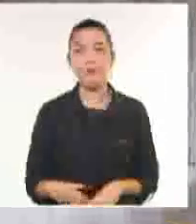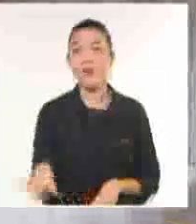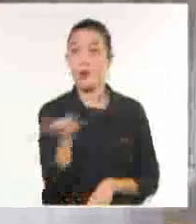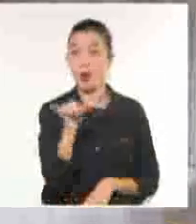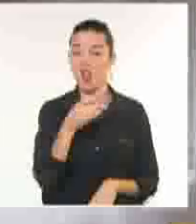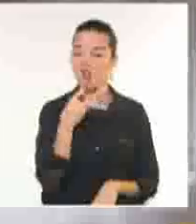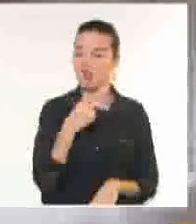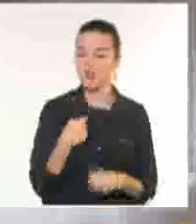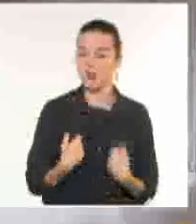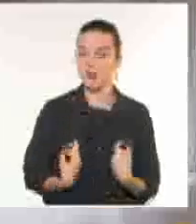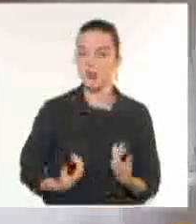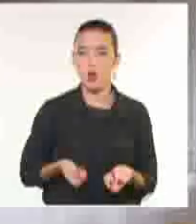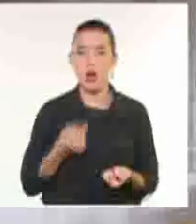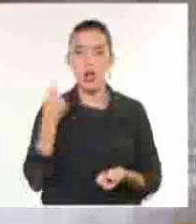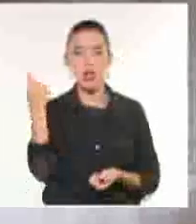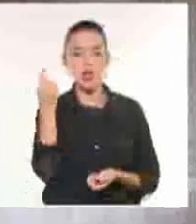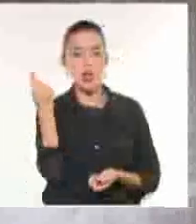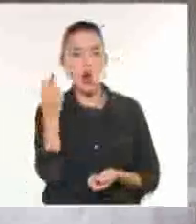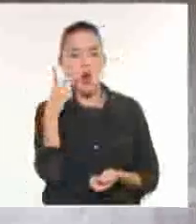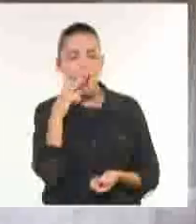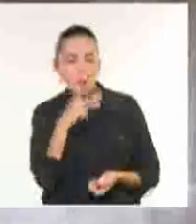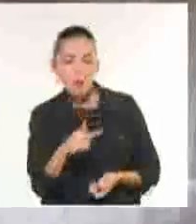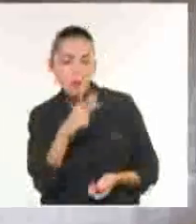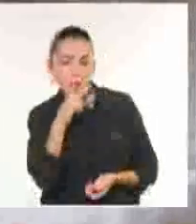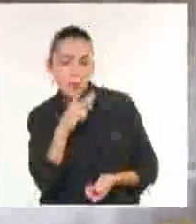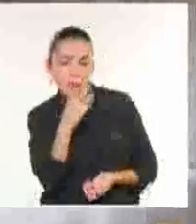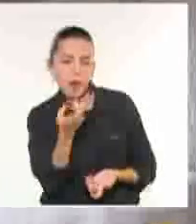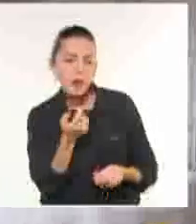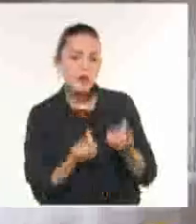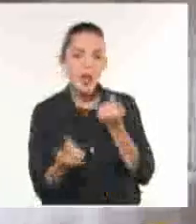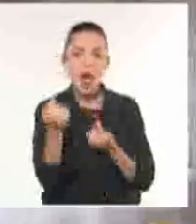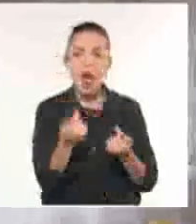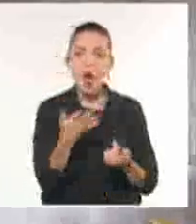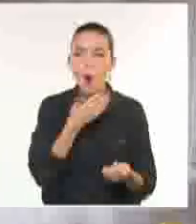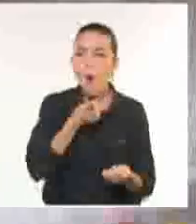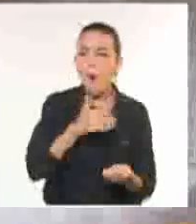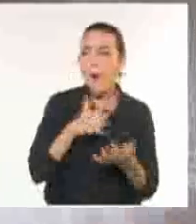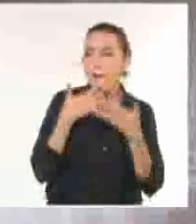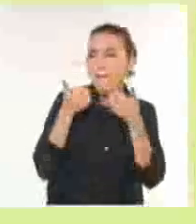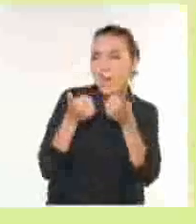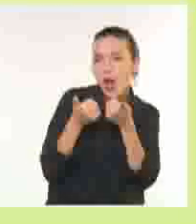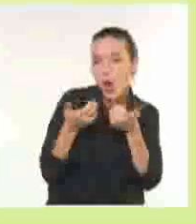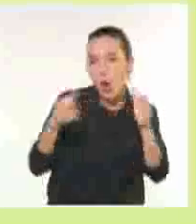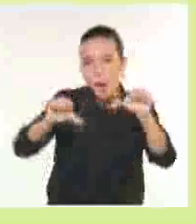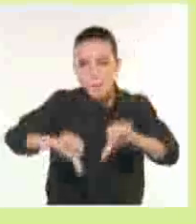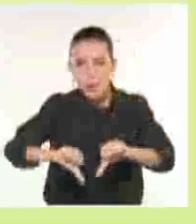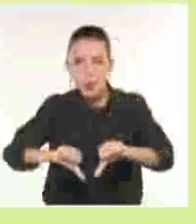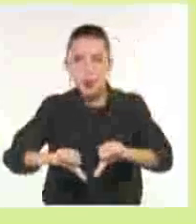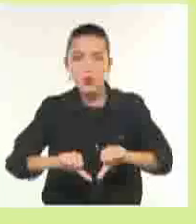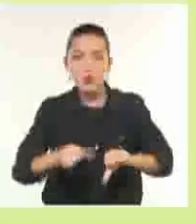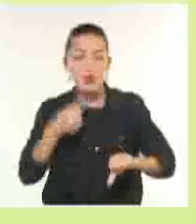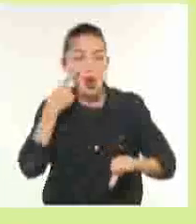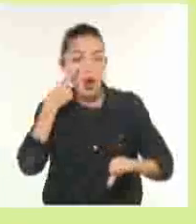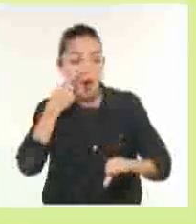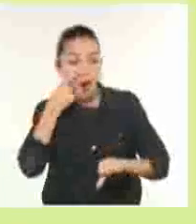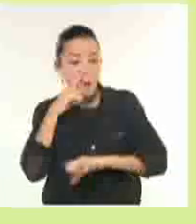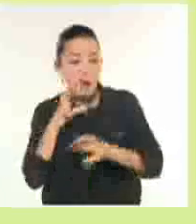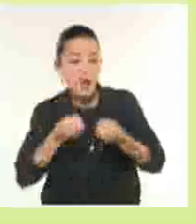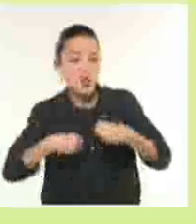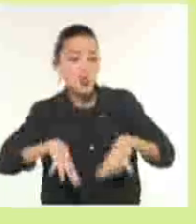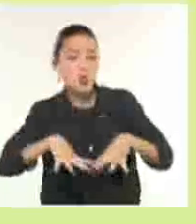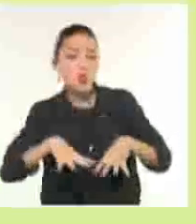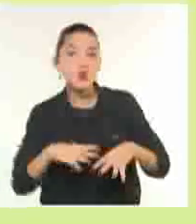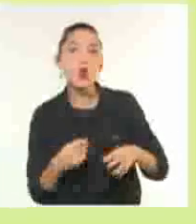que no es solo prestar atención si un modelo es mejor o un modelo es peor, sino sobre todo ver la situación en tiempo